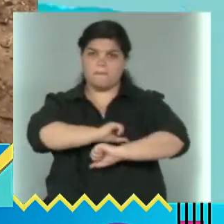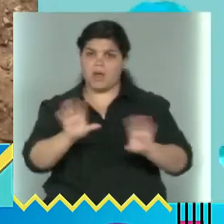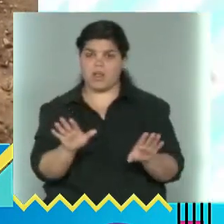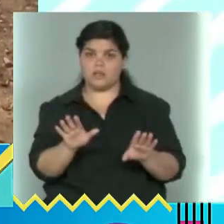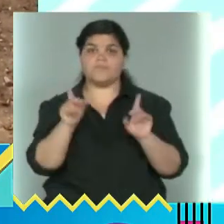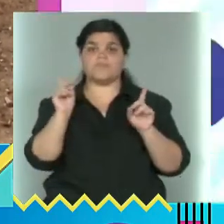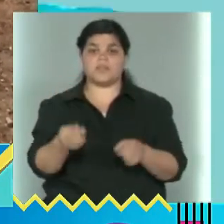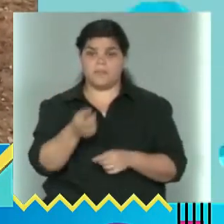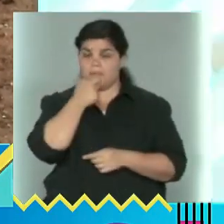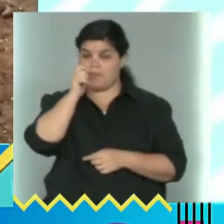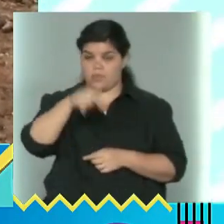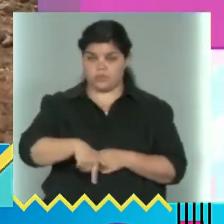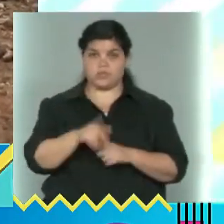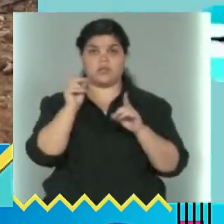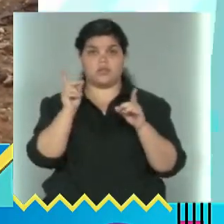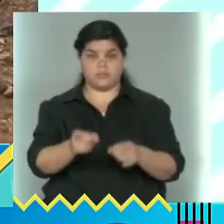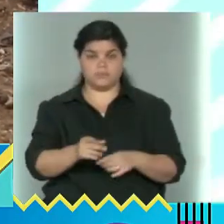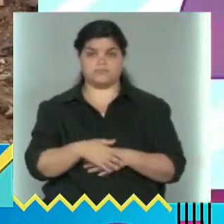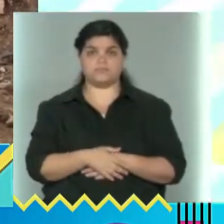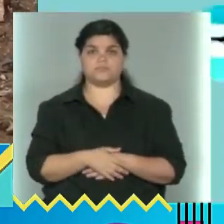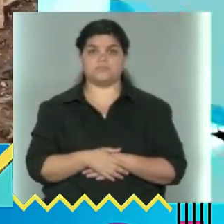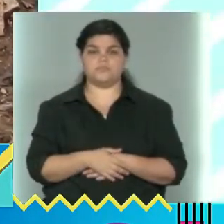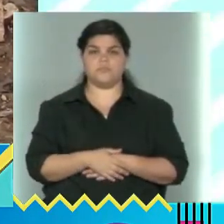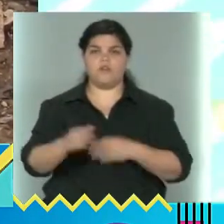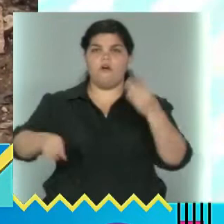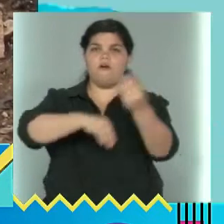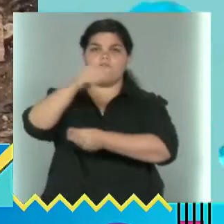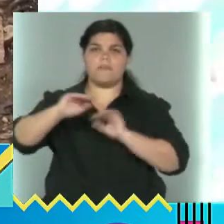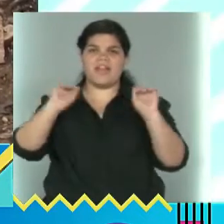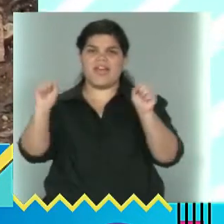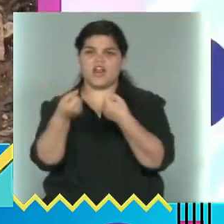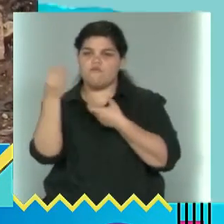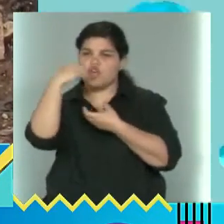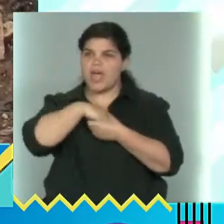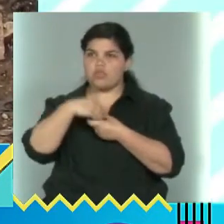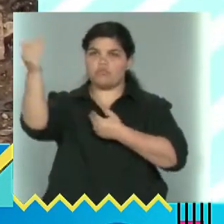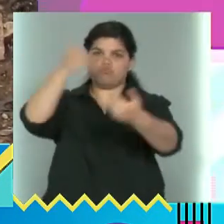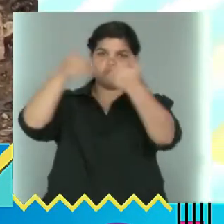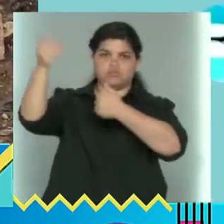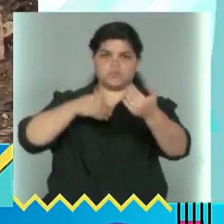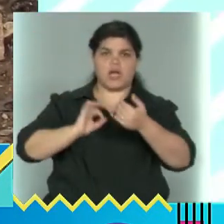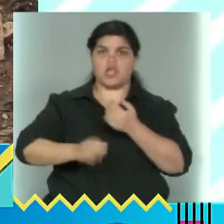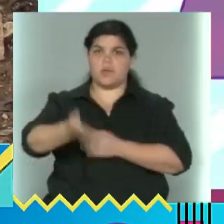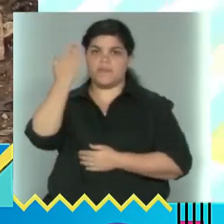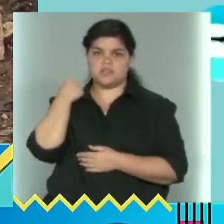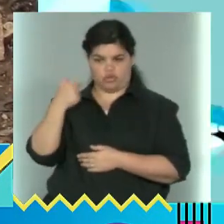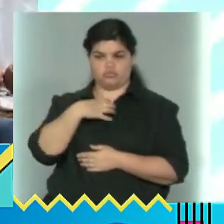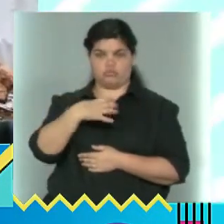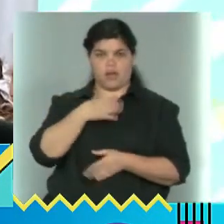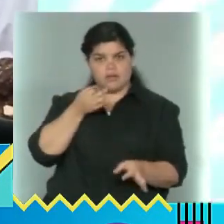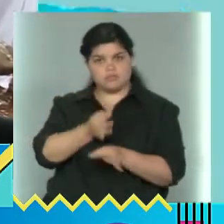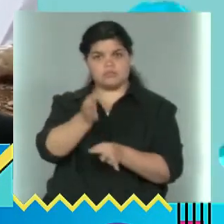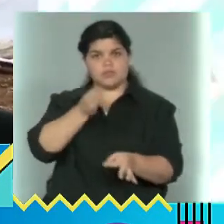que también Mendoza recibió varias familias de refugiados, el año pasado estuve dándole clases